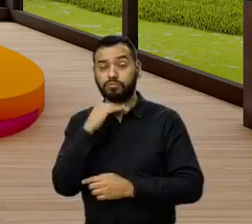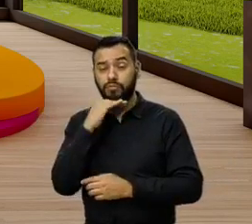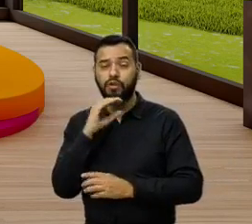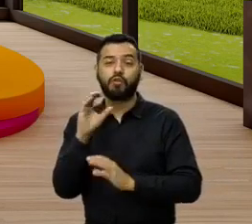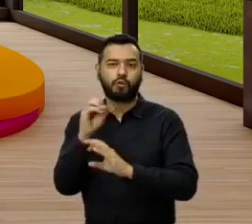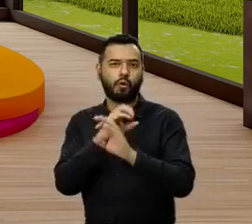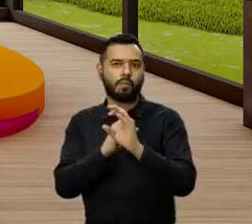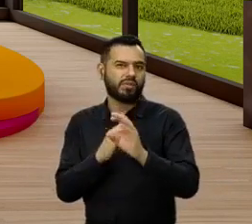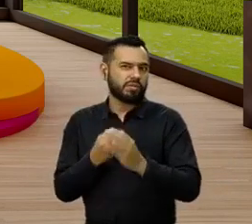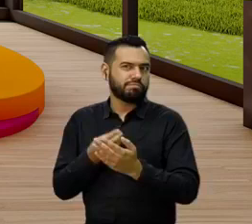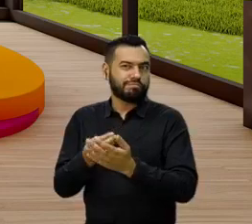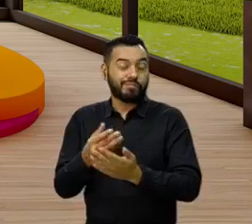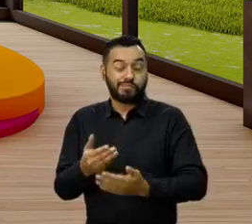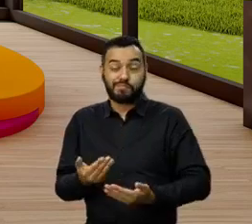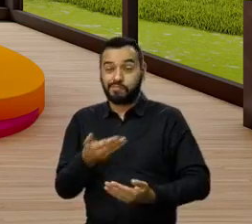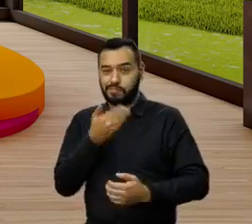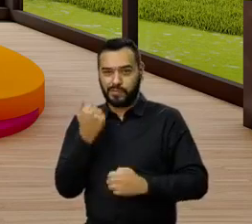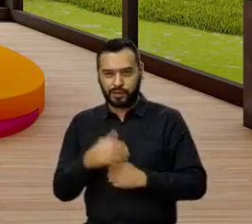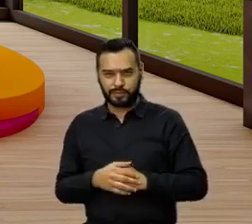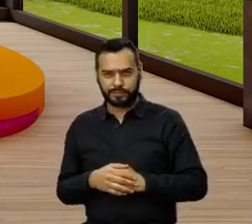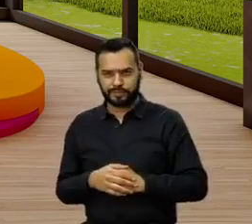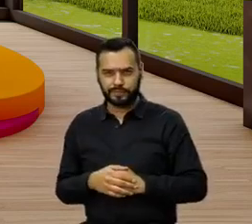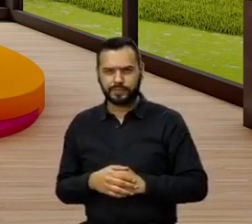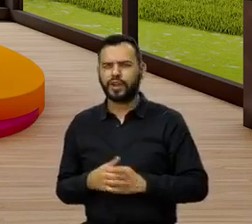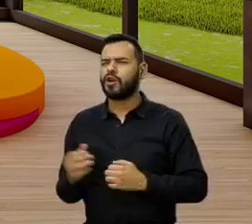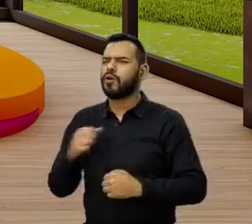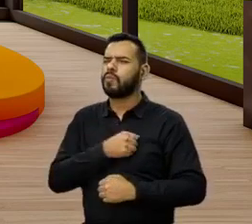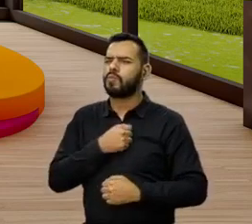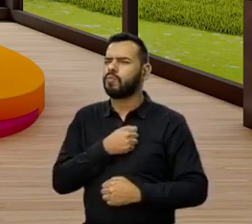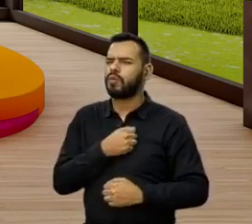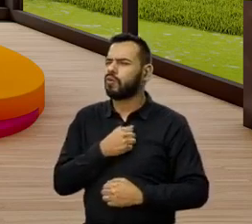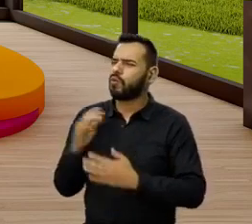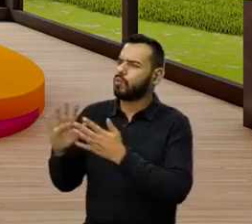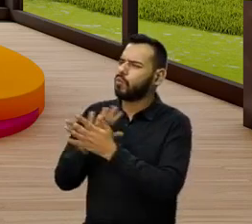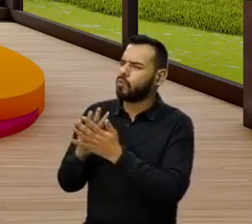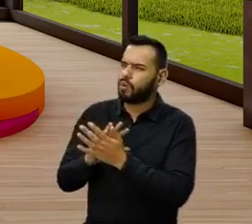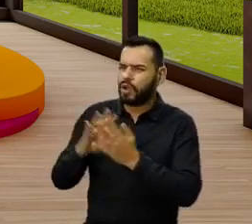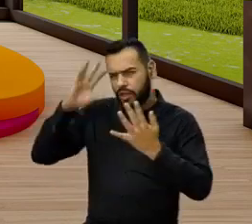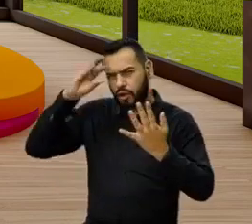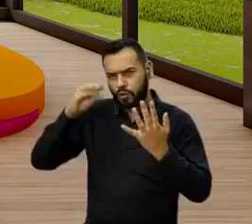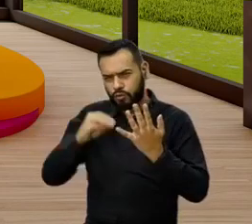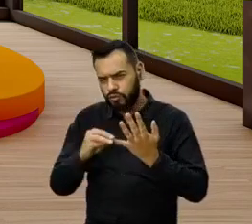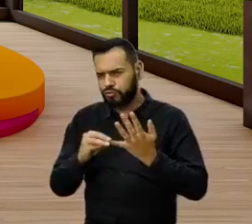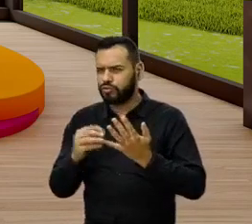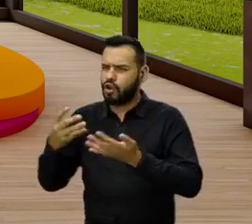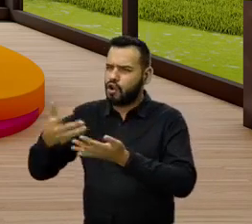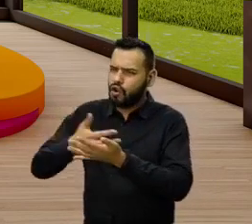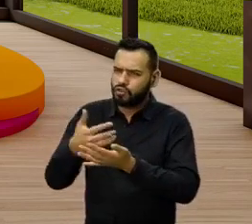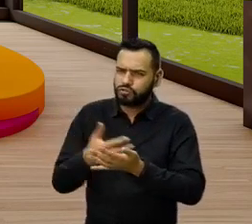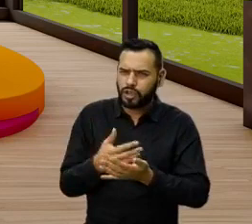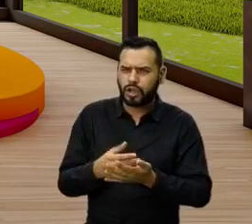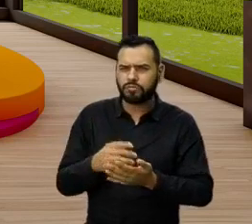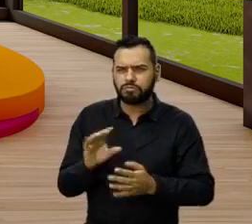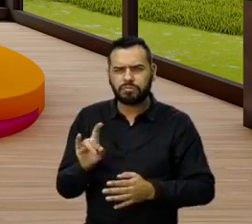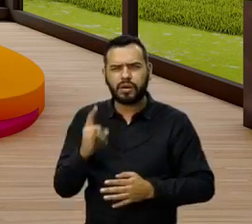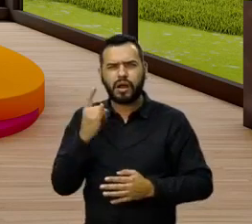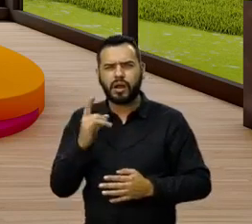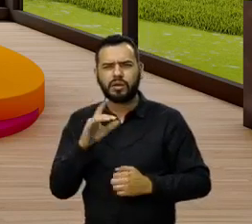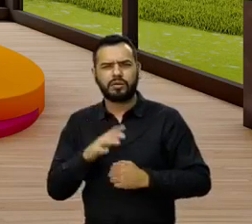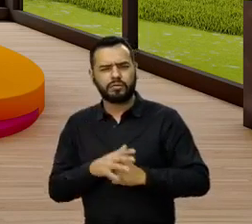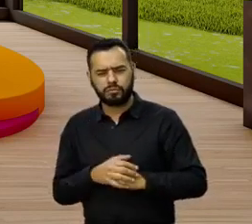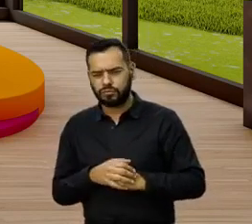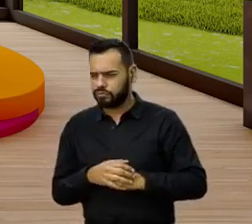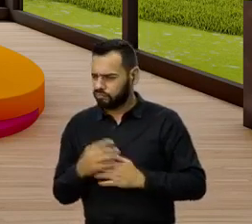compensar así es buena el inah por favor cuéntanos si tienes alguna conclusión alguna recomendación o sugerencia